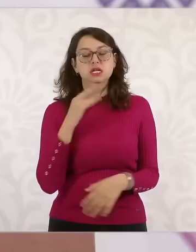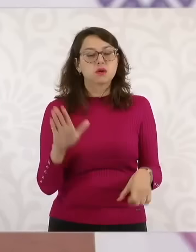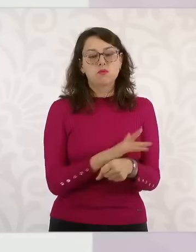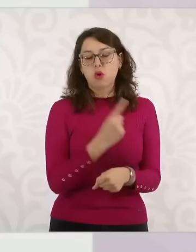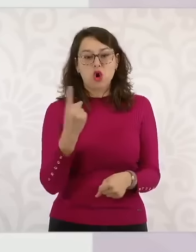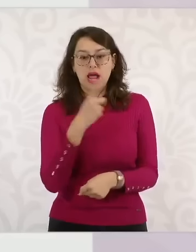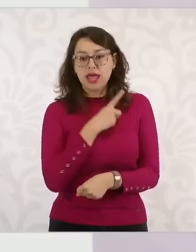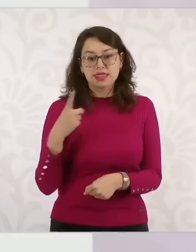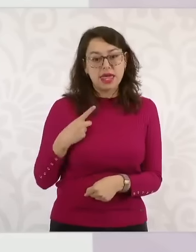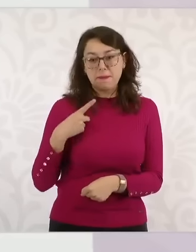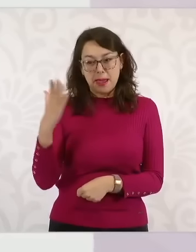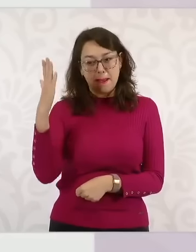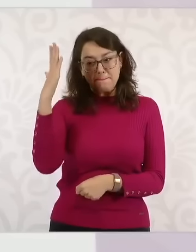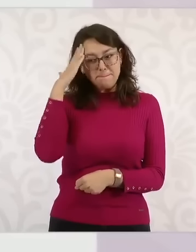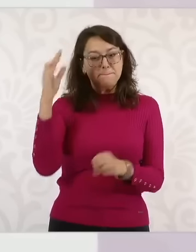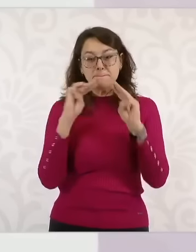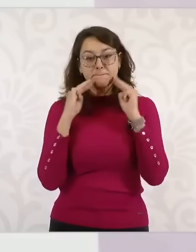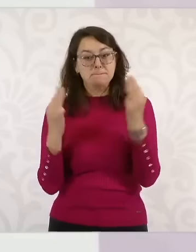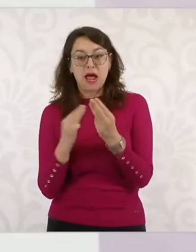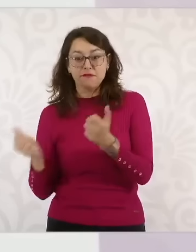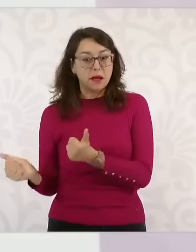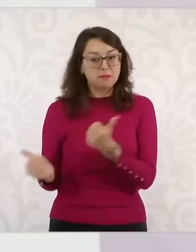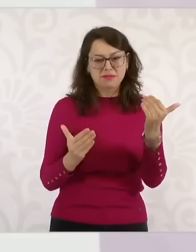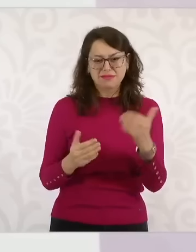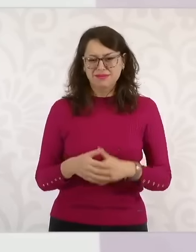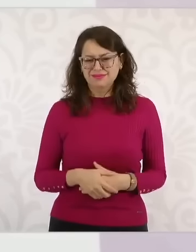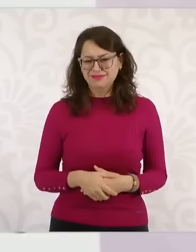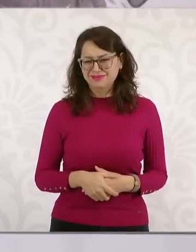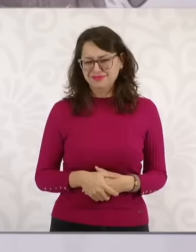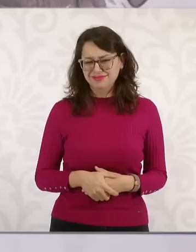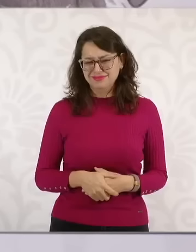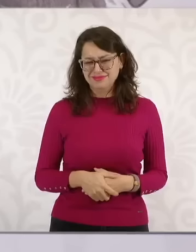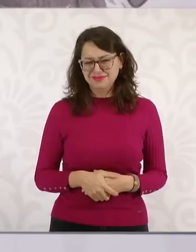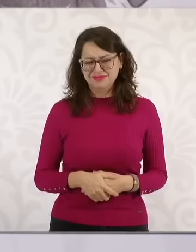que envíe a no sé quién. ¿Qué político de Morena?